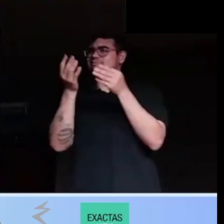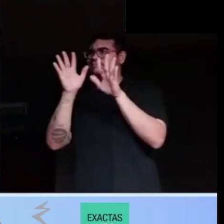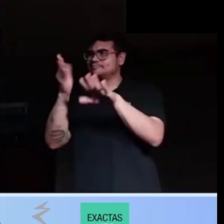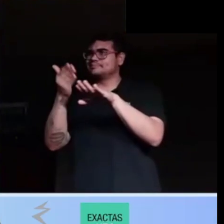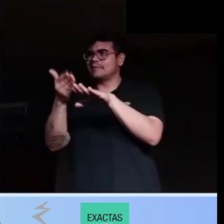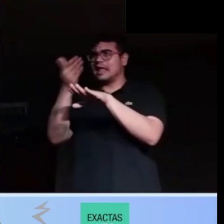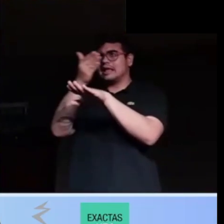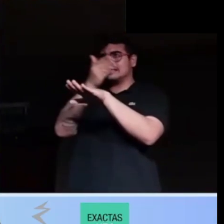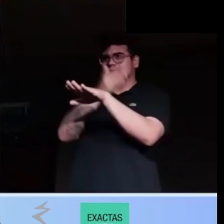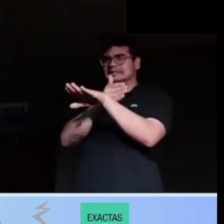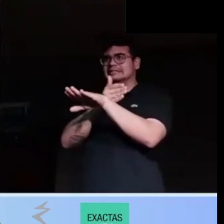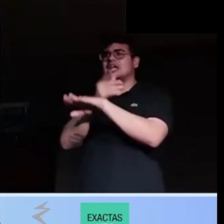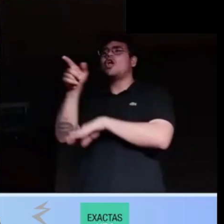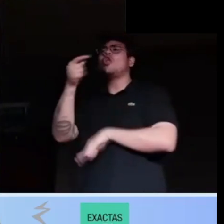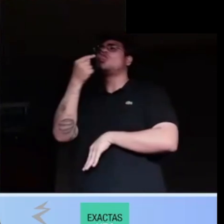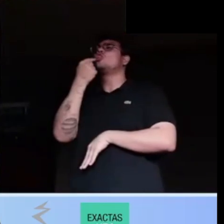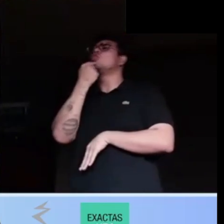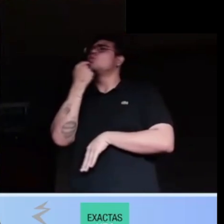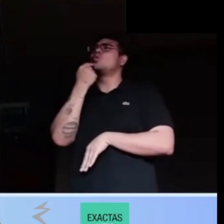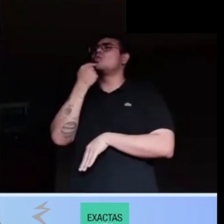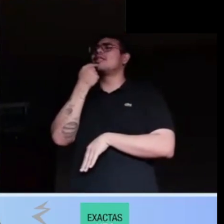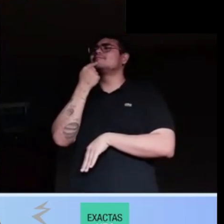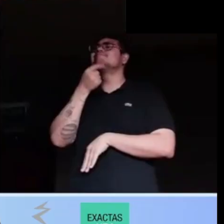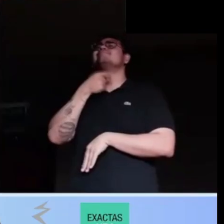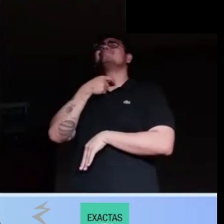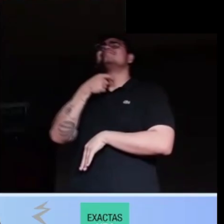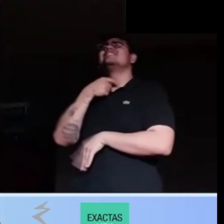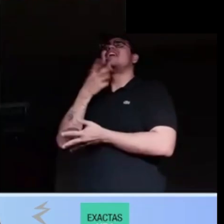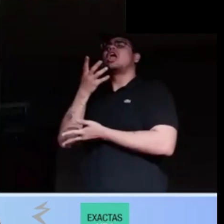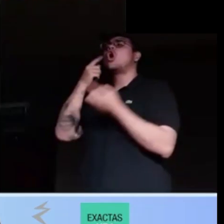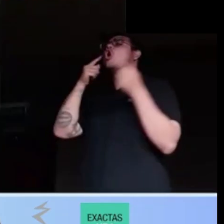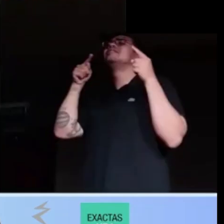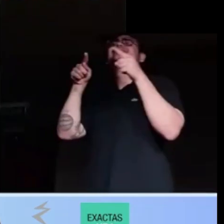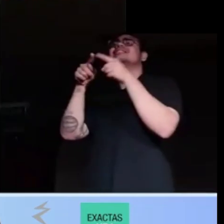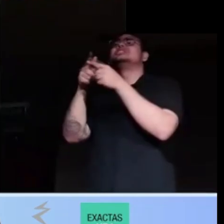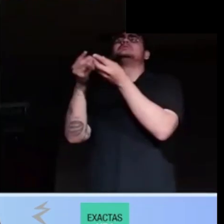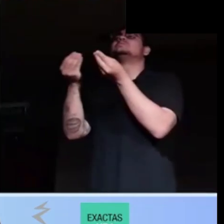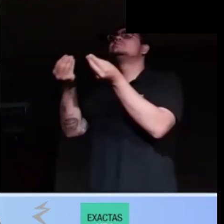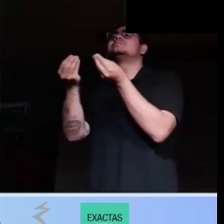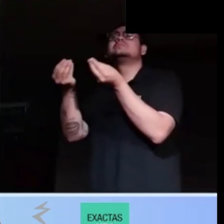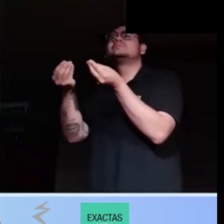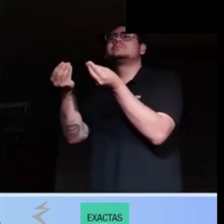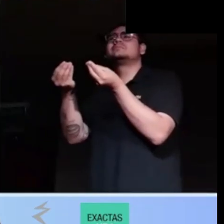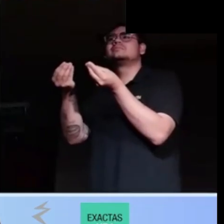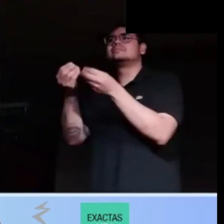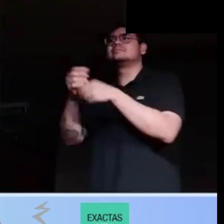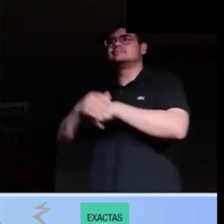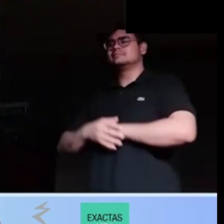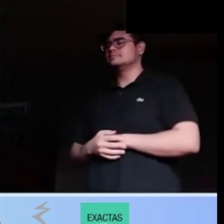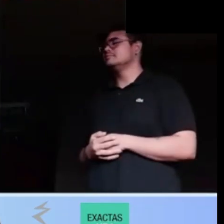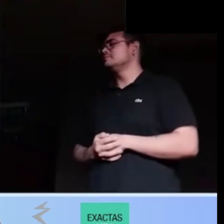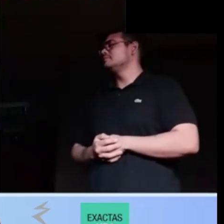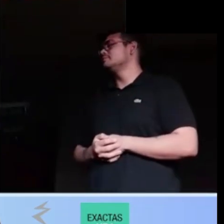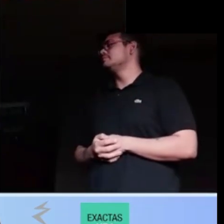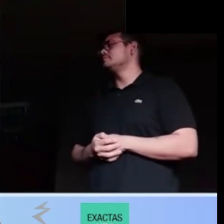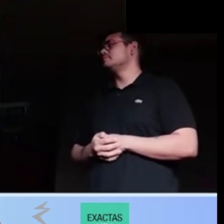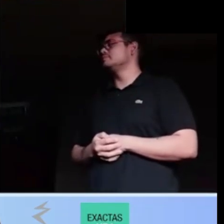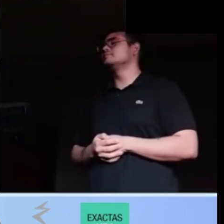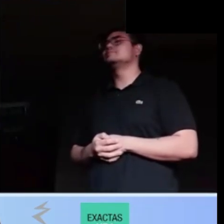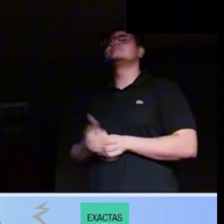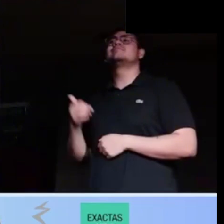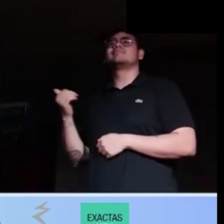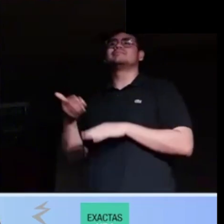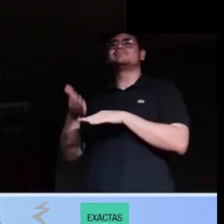bueno, preguntarnos qué es lo que queríamos hacer. Ya Juan mencionó un poco hacia dónde iban nuestros